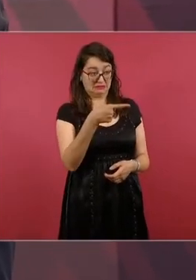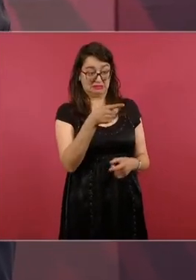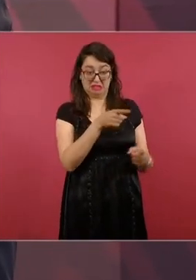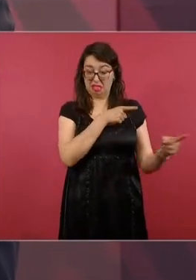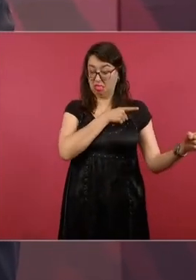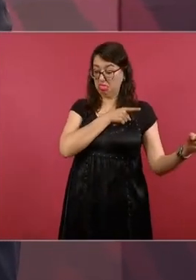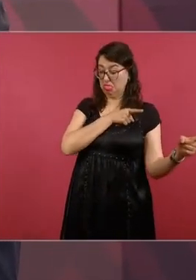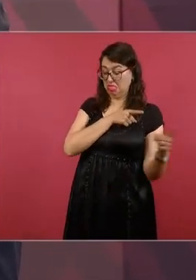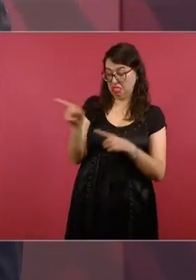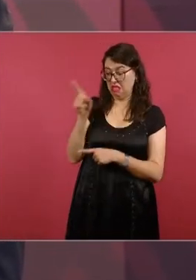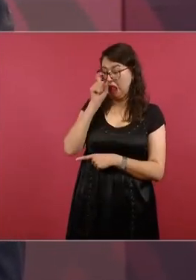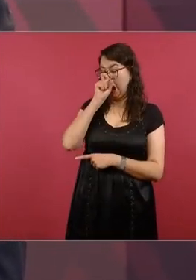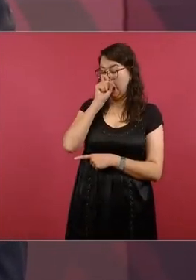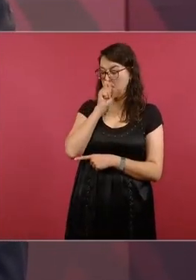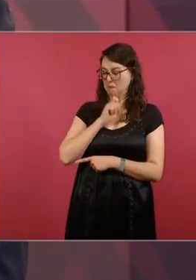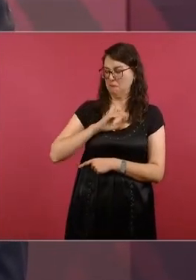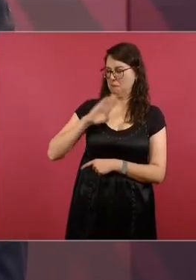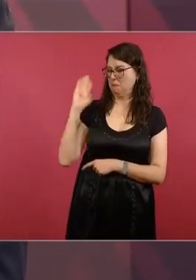de esos